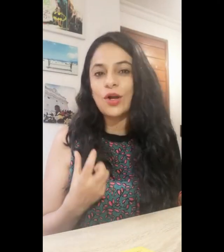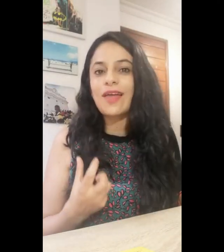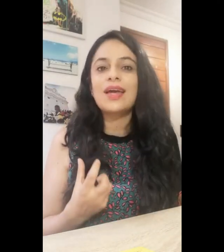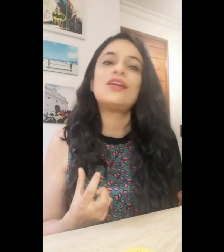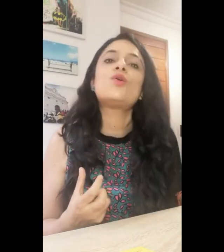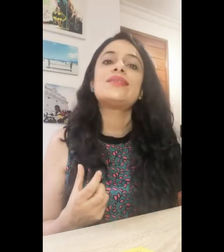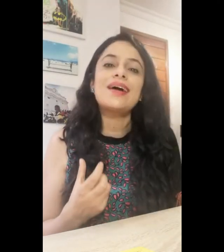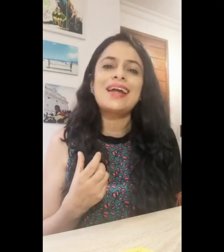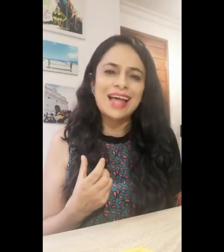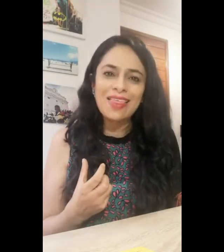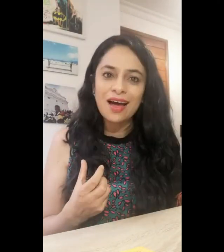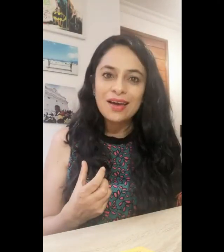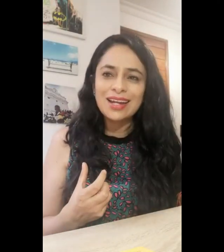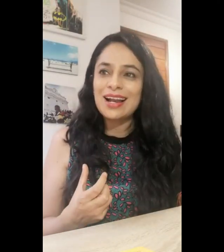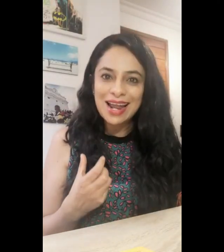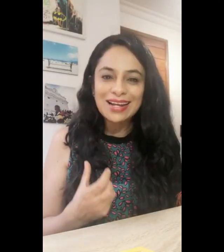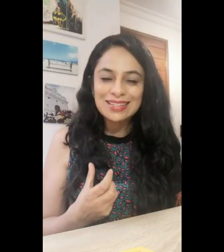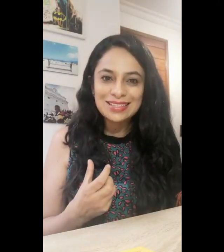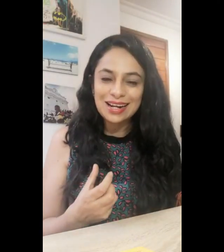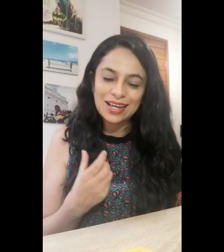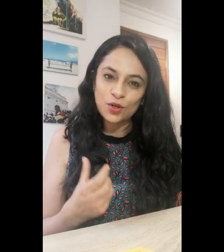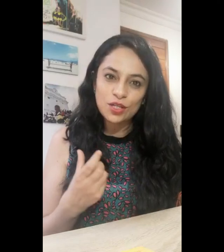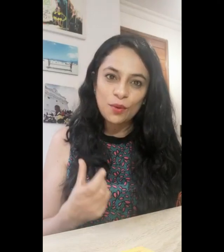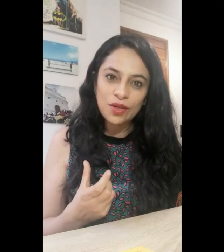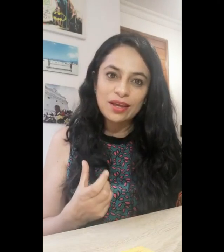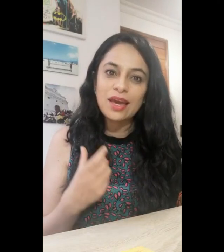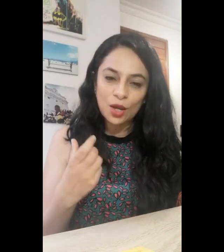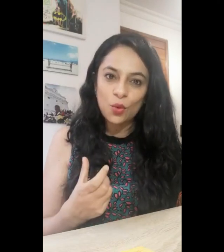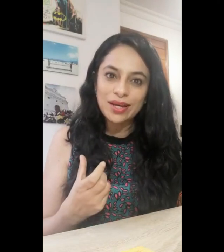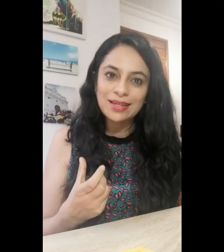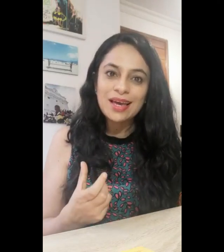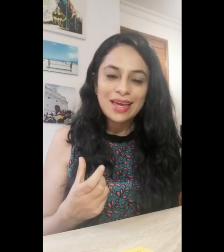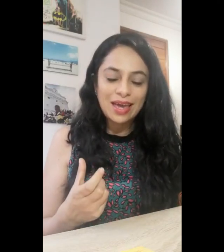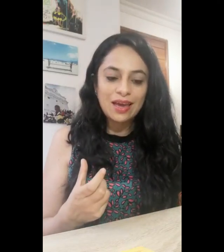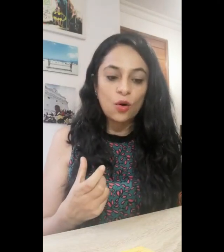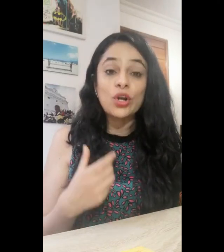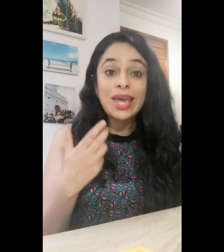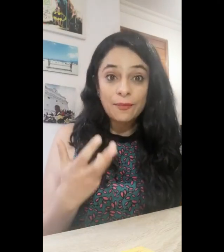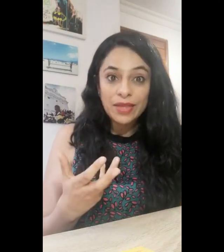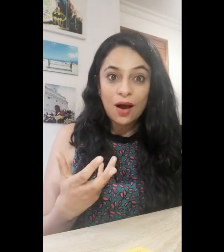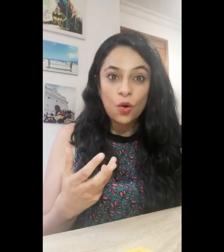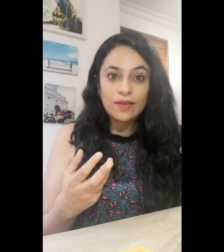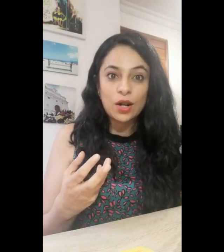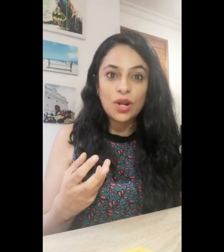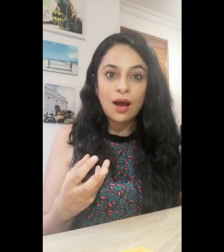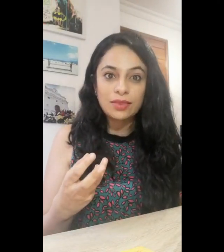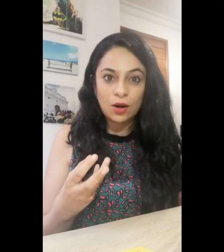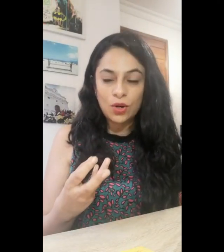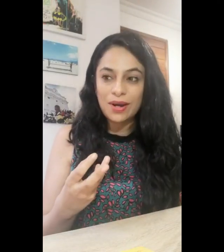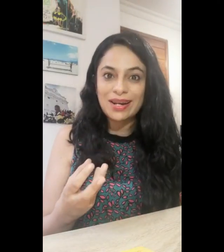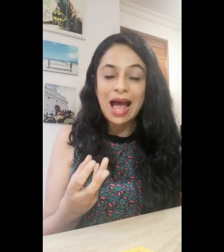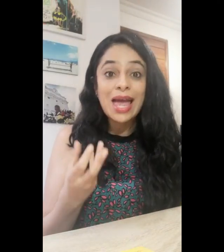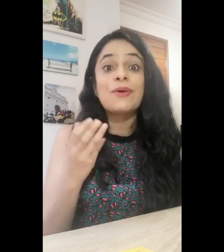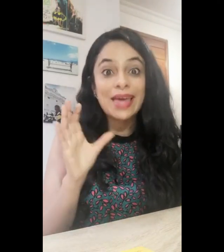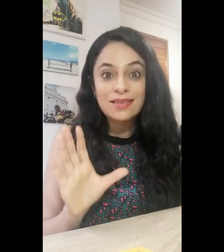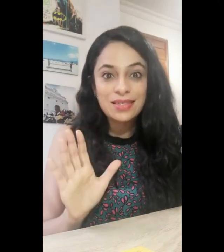es que la ideología de género no está encarnada en el análisis de las relaciones de poder y hegemónicas que orienta o que